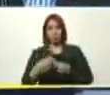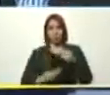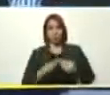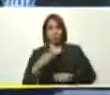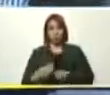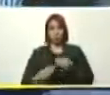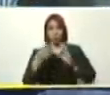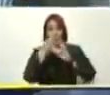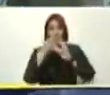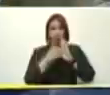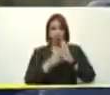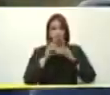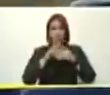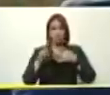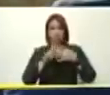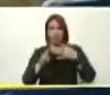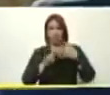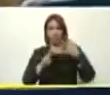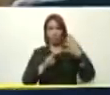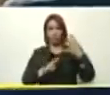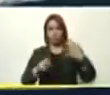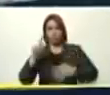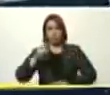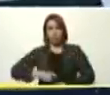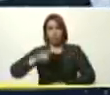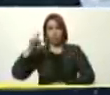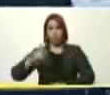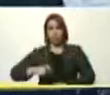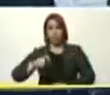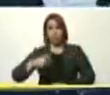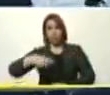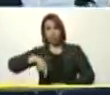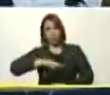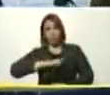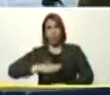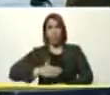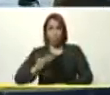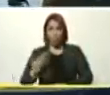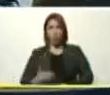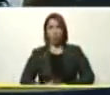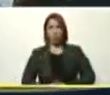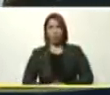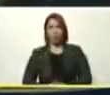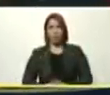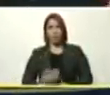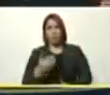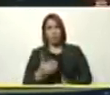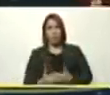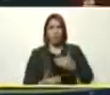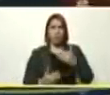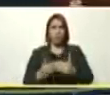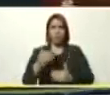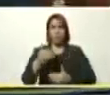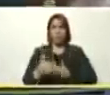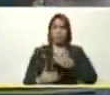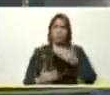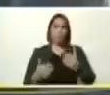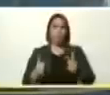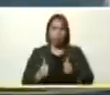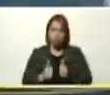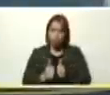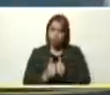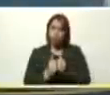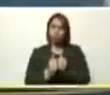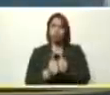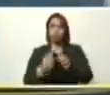los recursos que se necesitan y nosotros poder avanzar de manera acompasada,